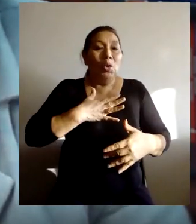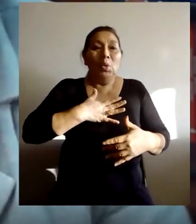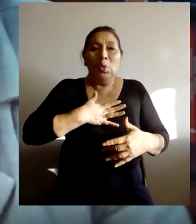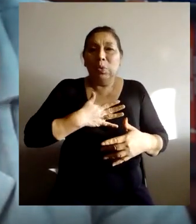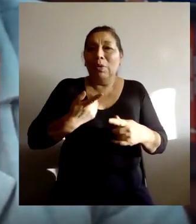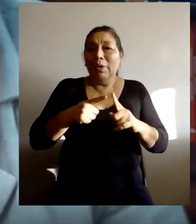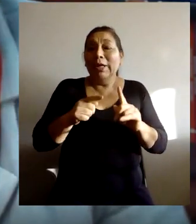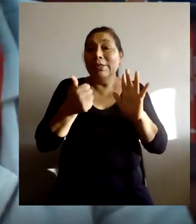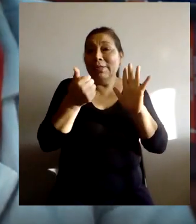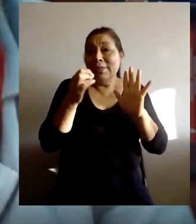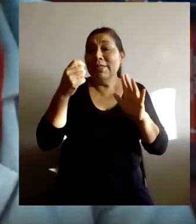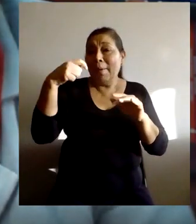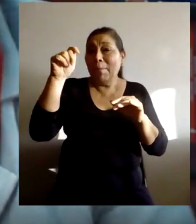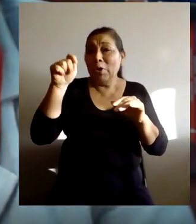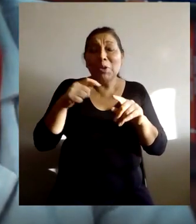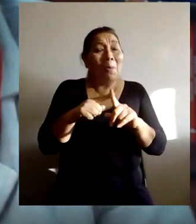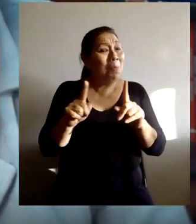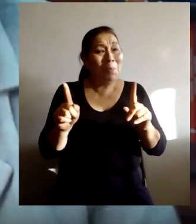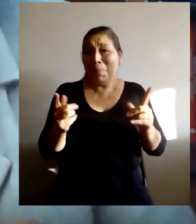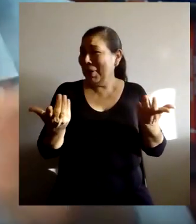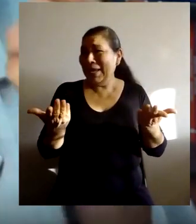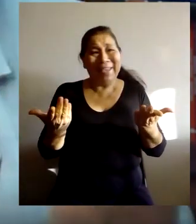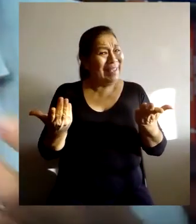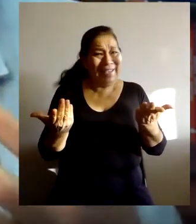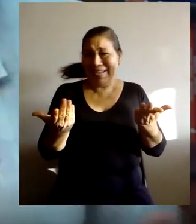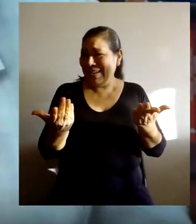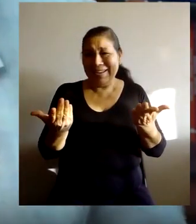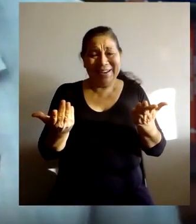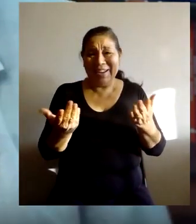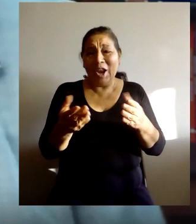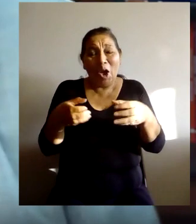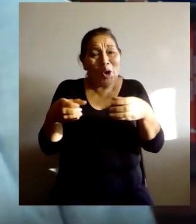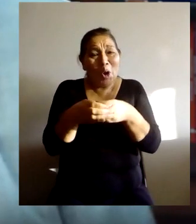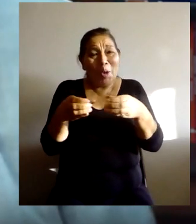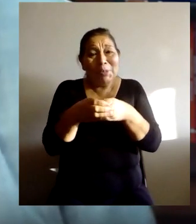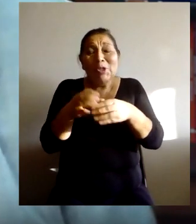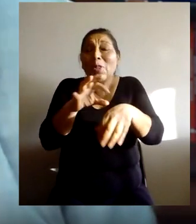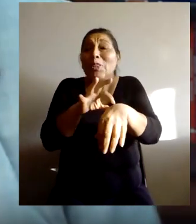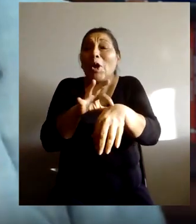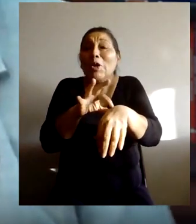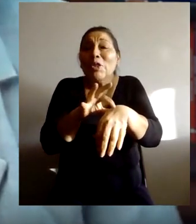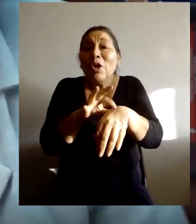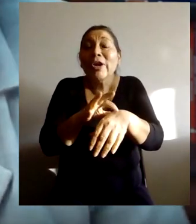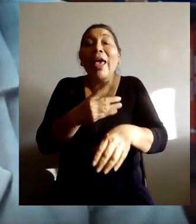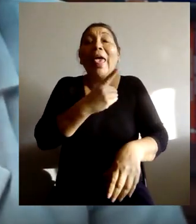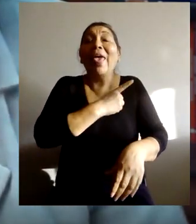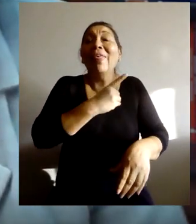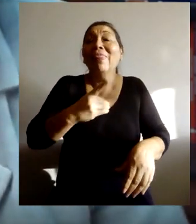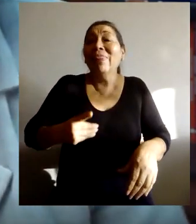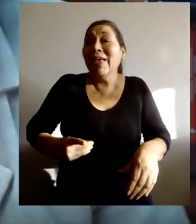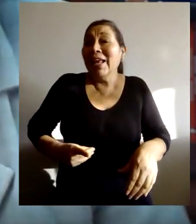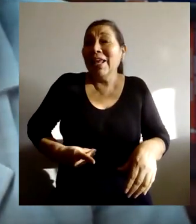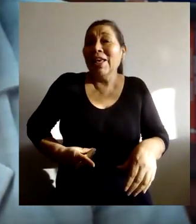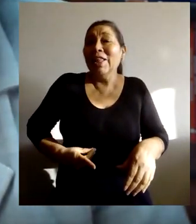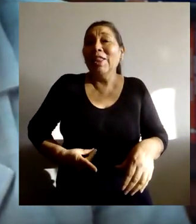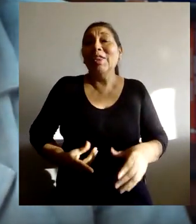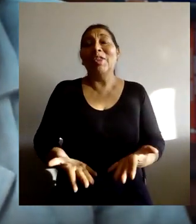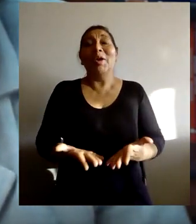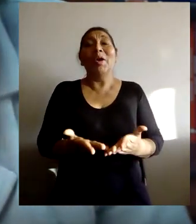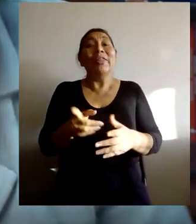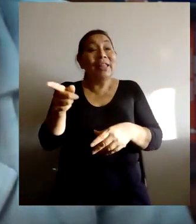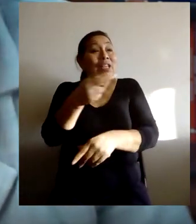neumoconiosis e hipoacusia en un 60%. Pero no es solo la palabra de la comisión médica. El director del